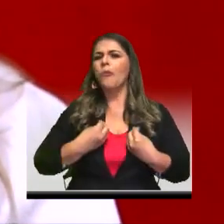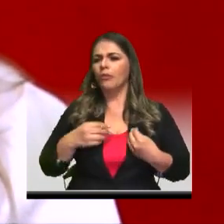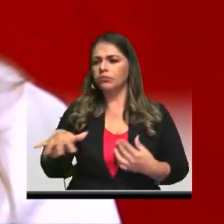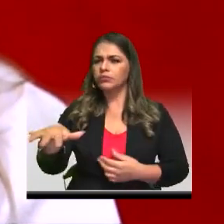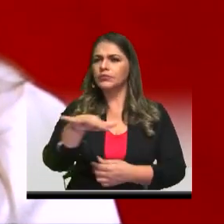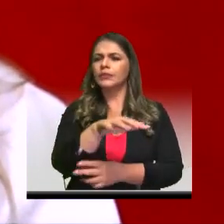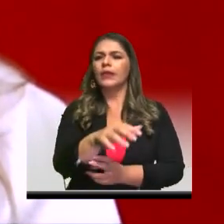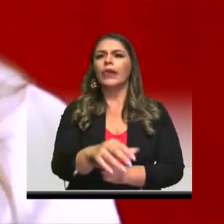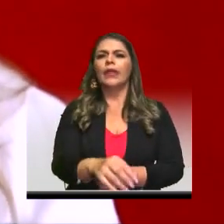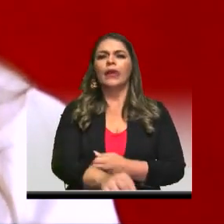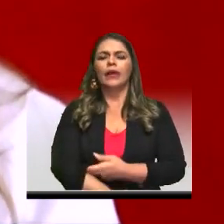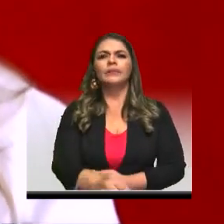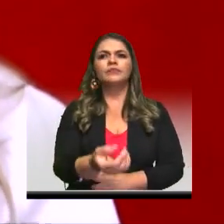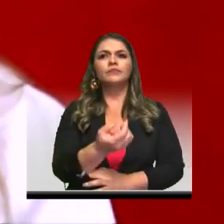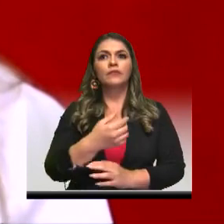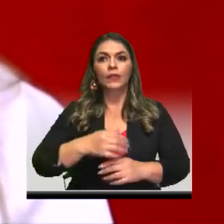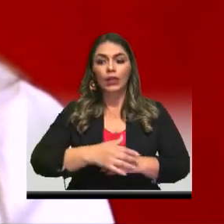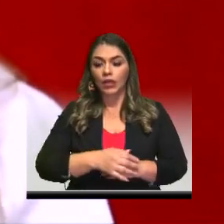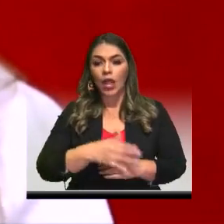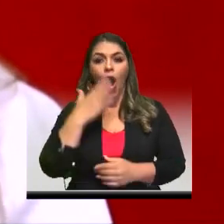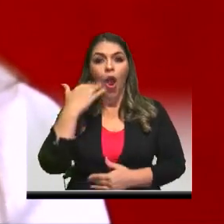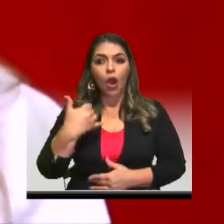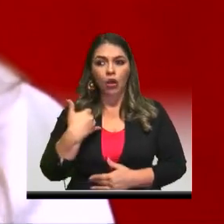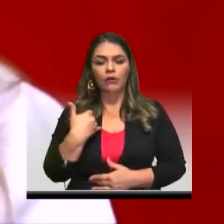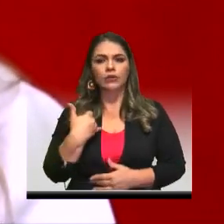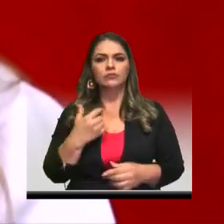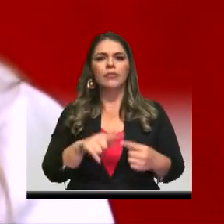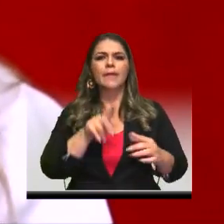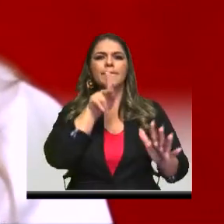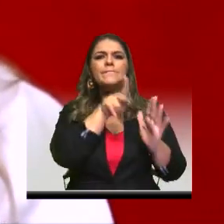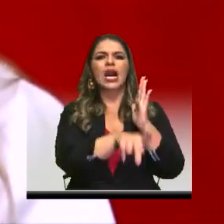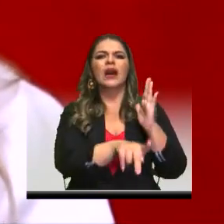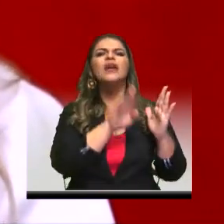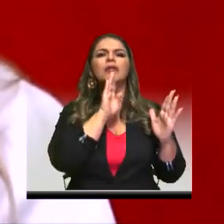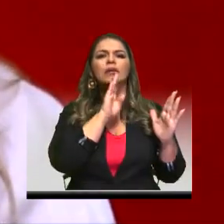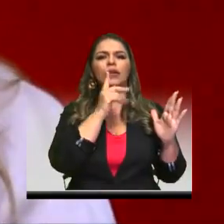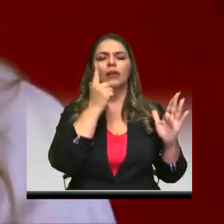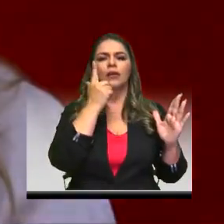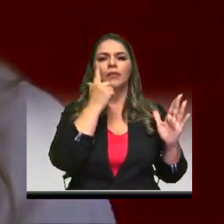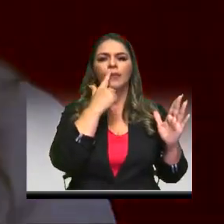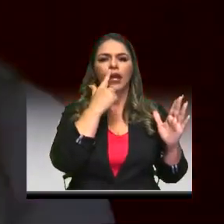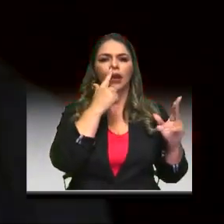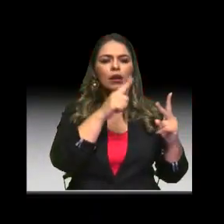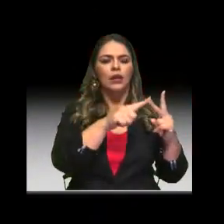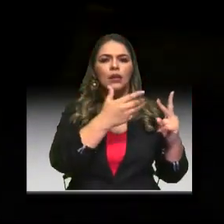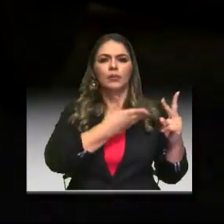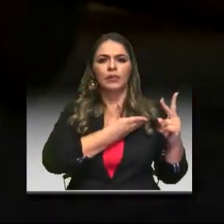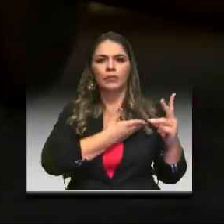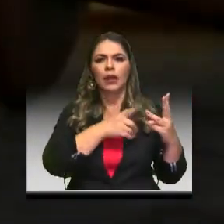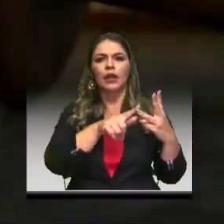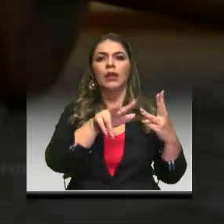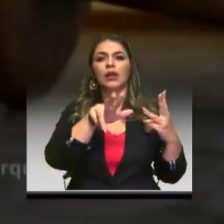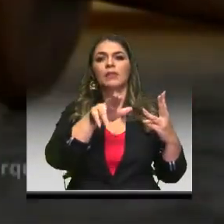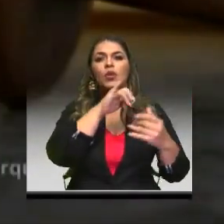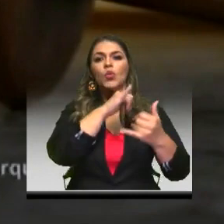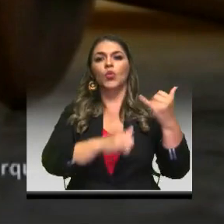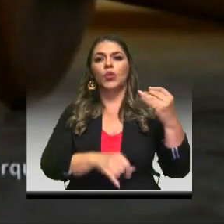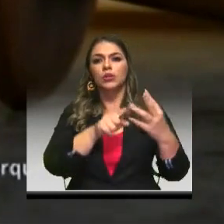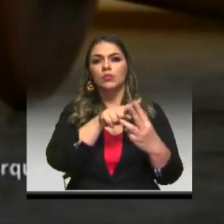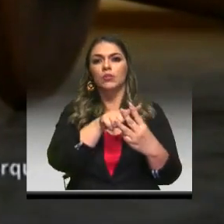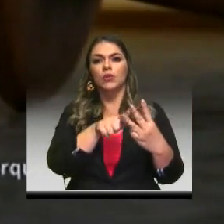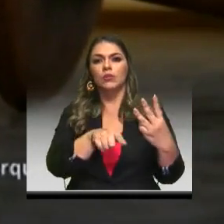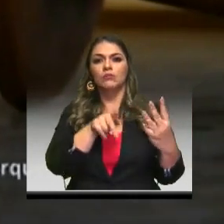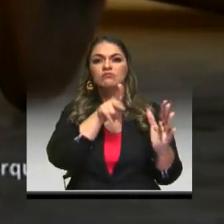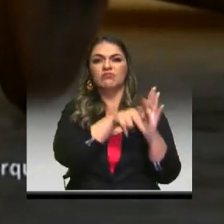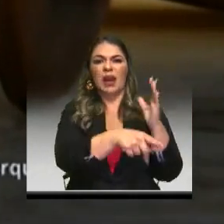termina matando a su madre, a su padre, a su hermanito pequeño con la escopeta